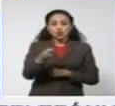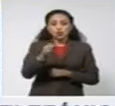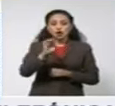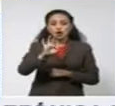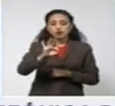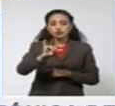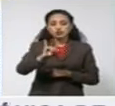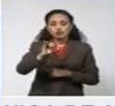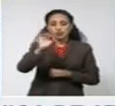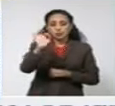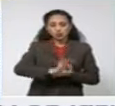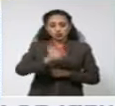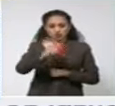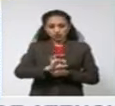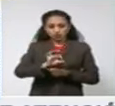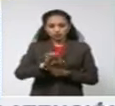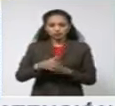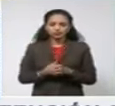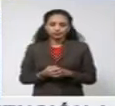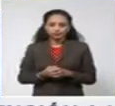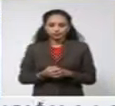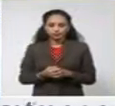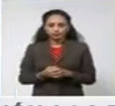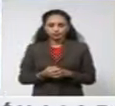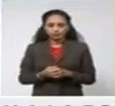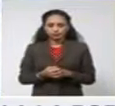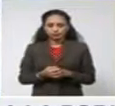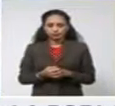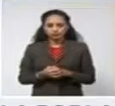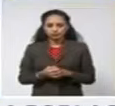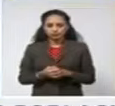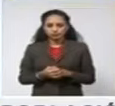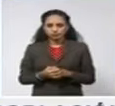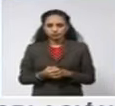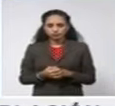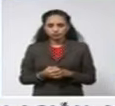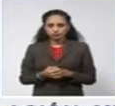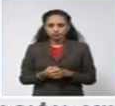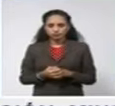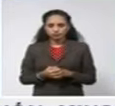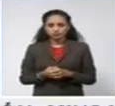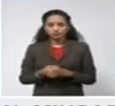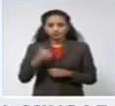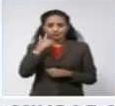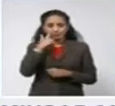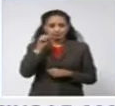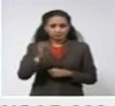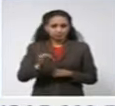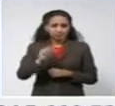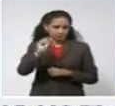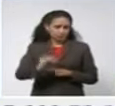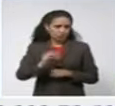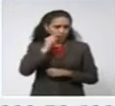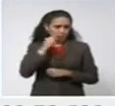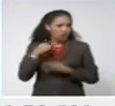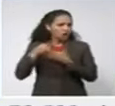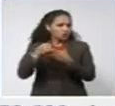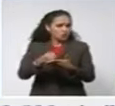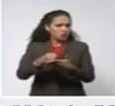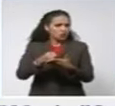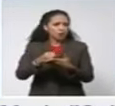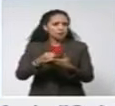5,86%. El profesor Fran Millán, que nos apoya con algunos gráficos, yo le pediría a Lidia, si